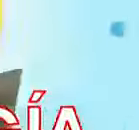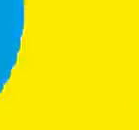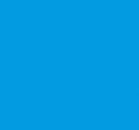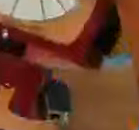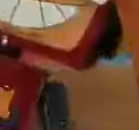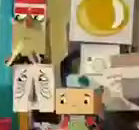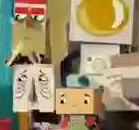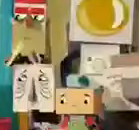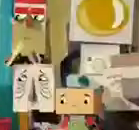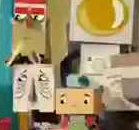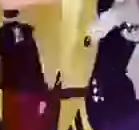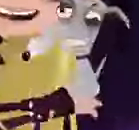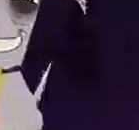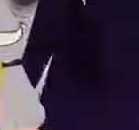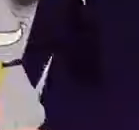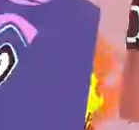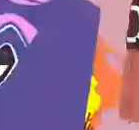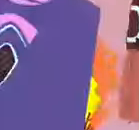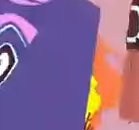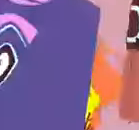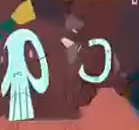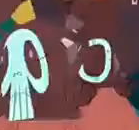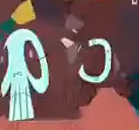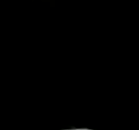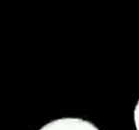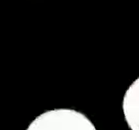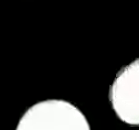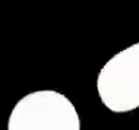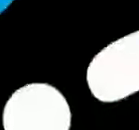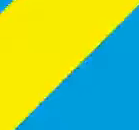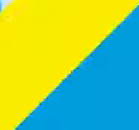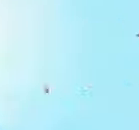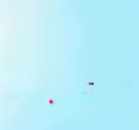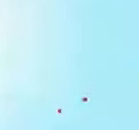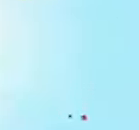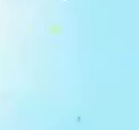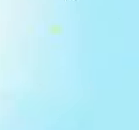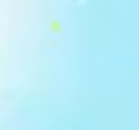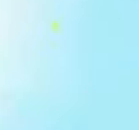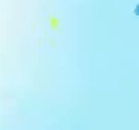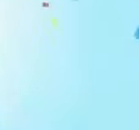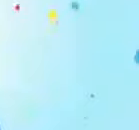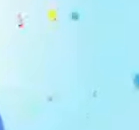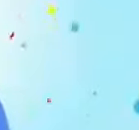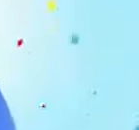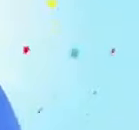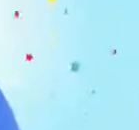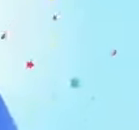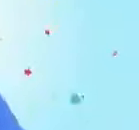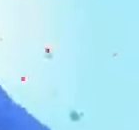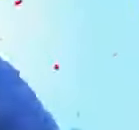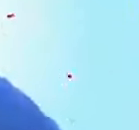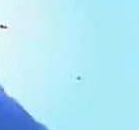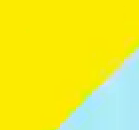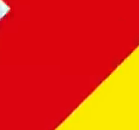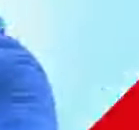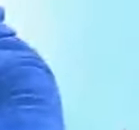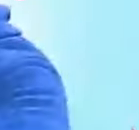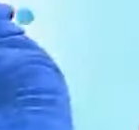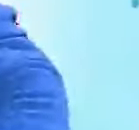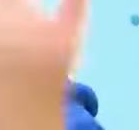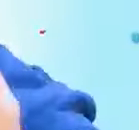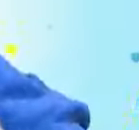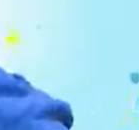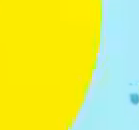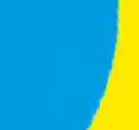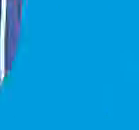tecnología, los mejores dibujos animados y mucha, mucha magia.